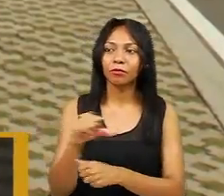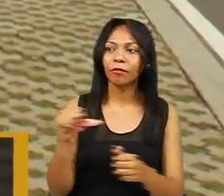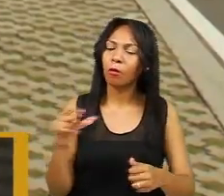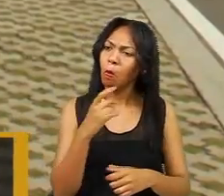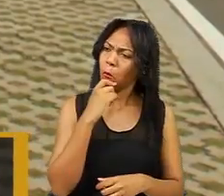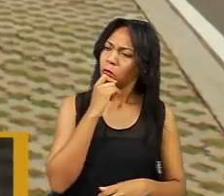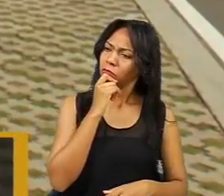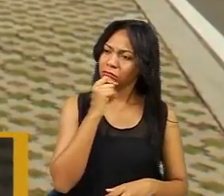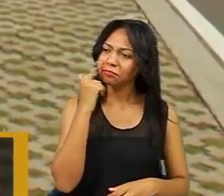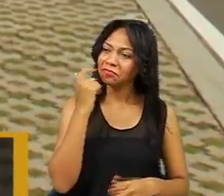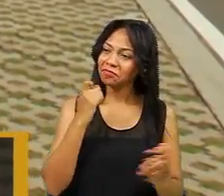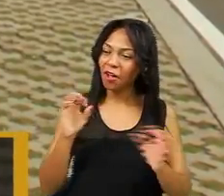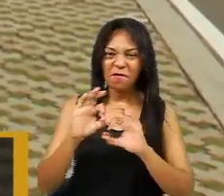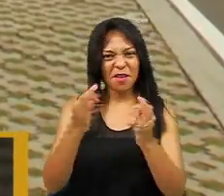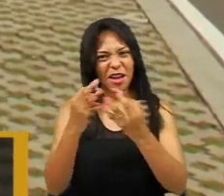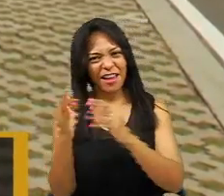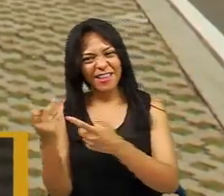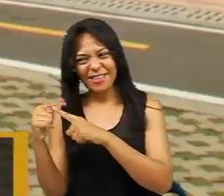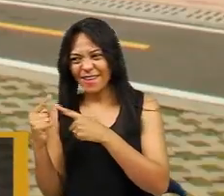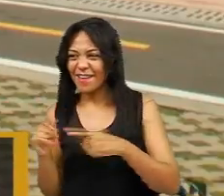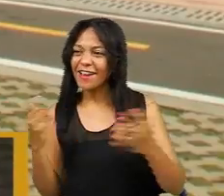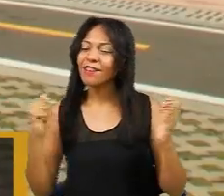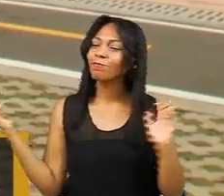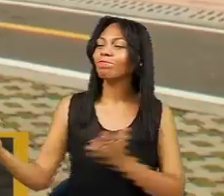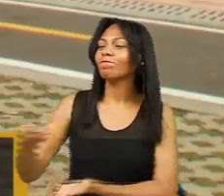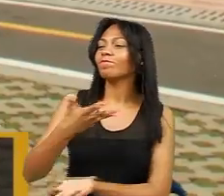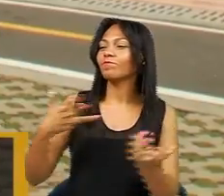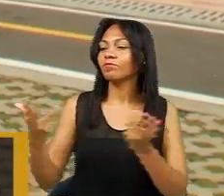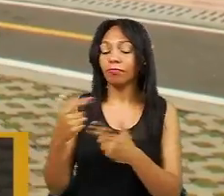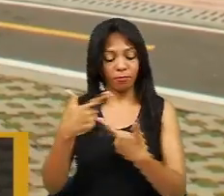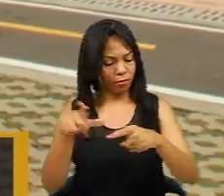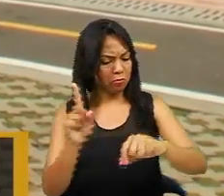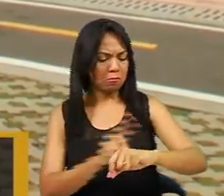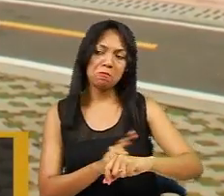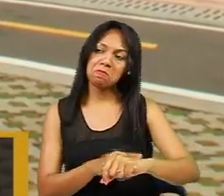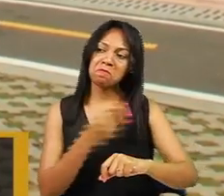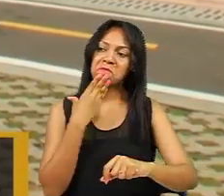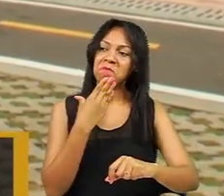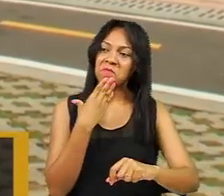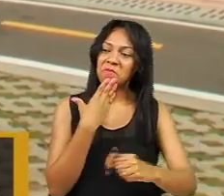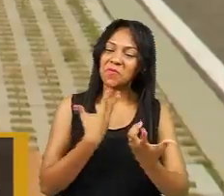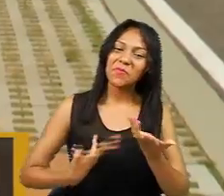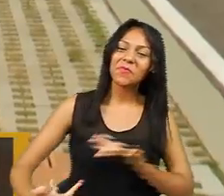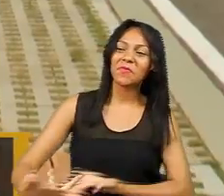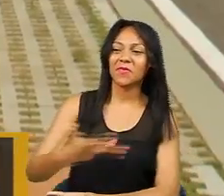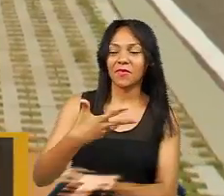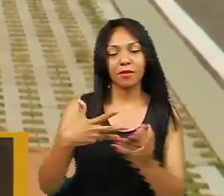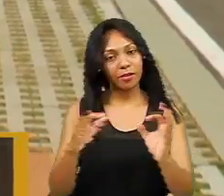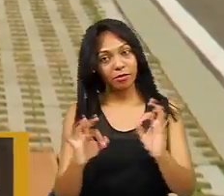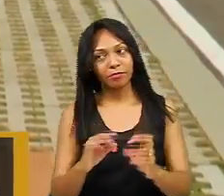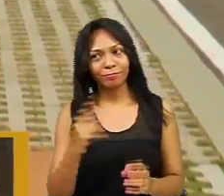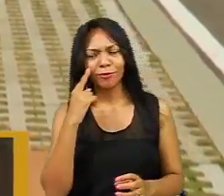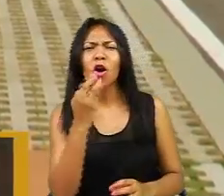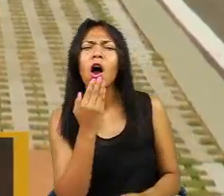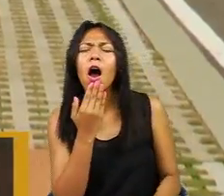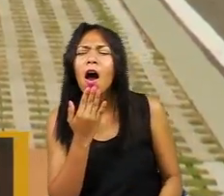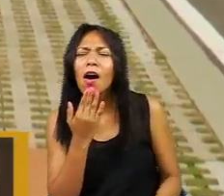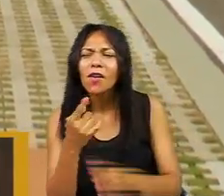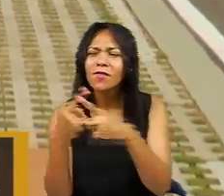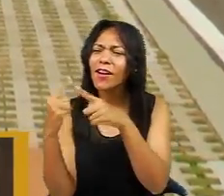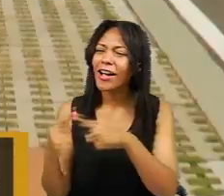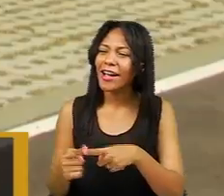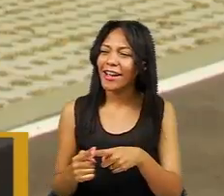familias barranqueñas disfruten y aprovechen su tiempo libre a través del sano esparcimiento. Este escenario multicolor será entregado